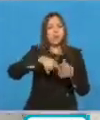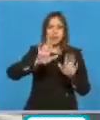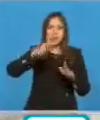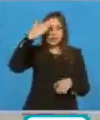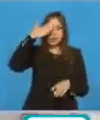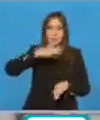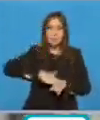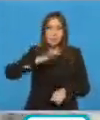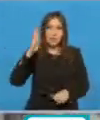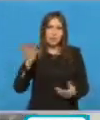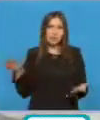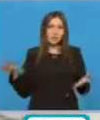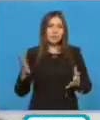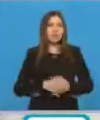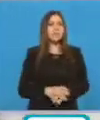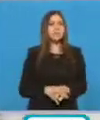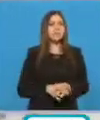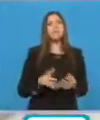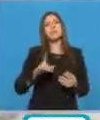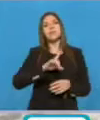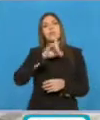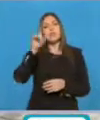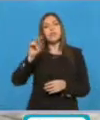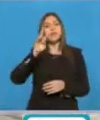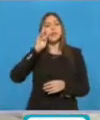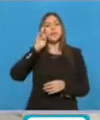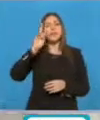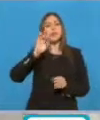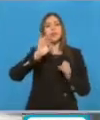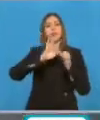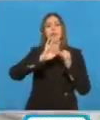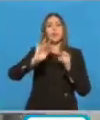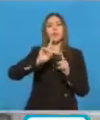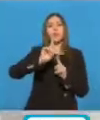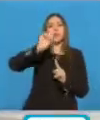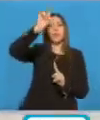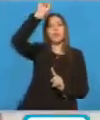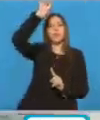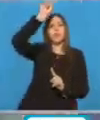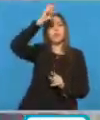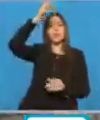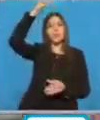¿no? Bueno, pues ahorita nos toca ver allá al último Tlatoani.